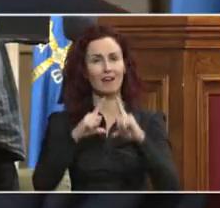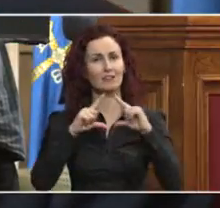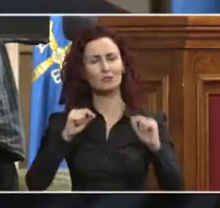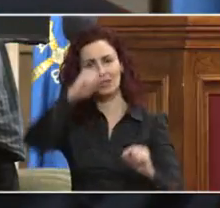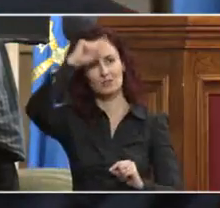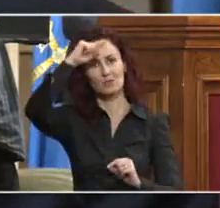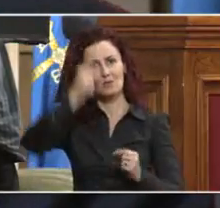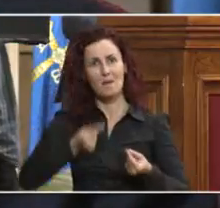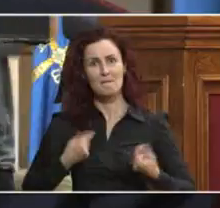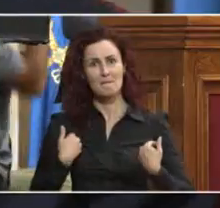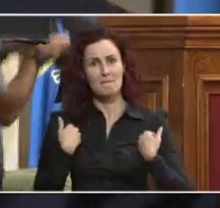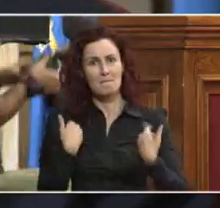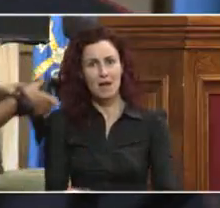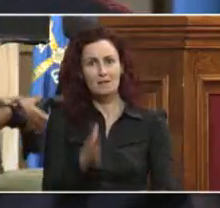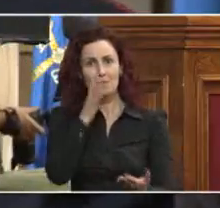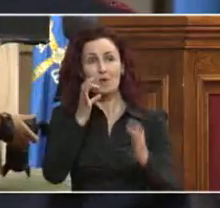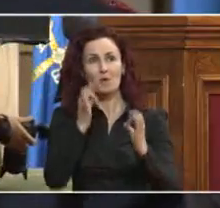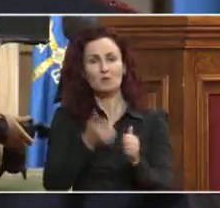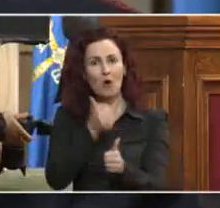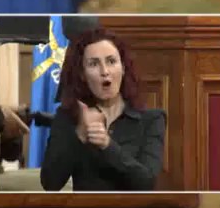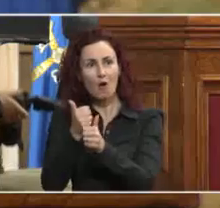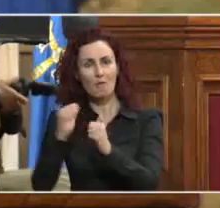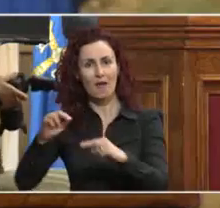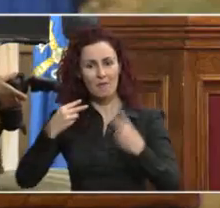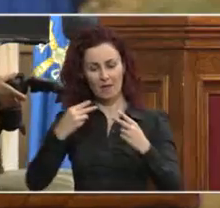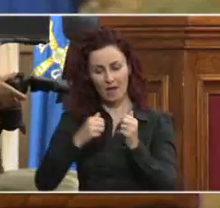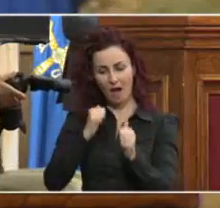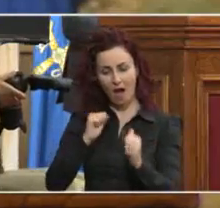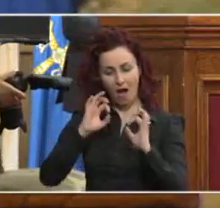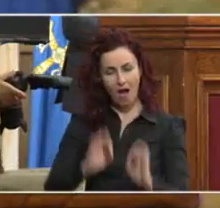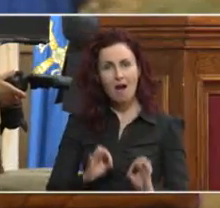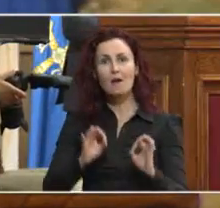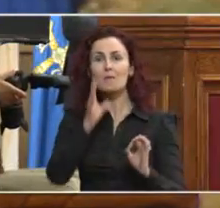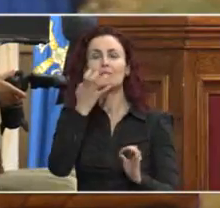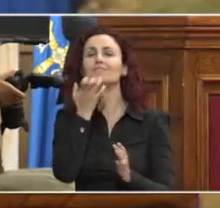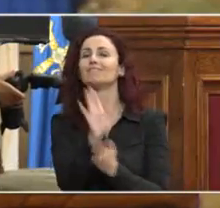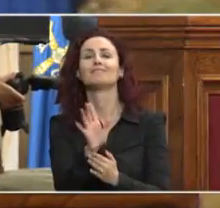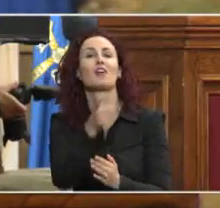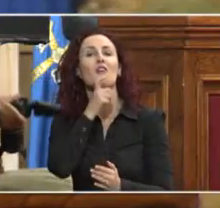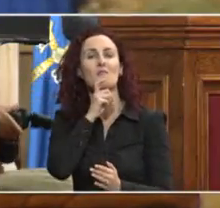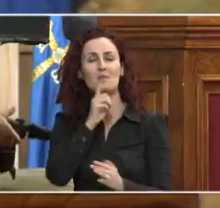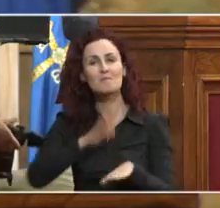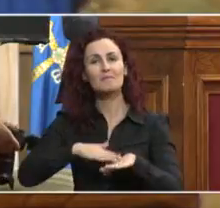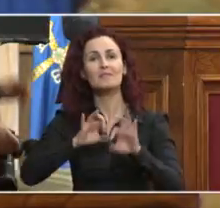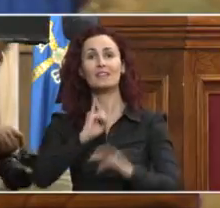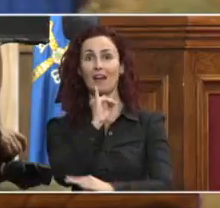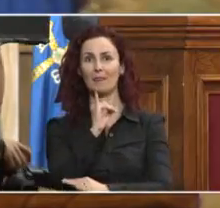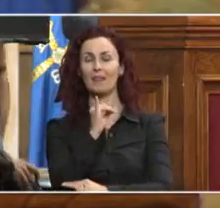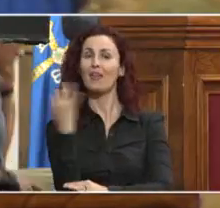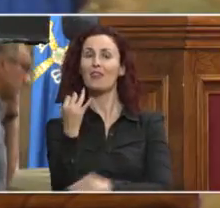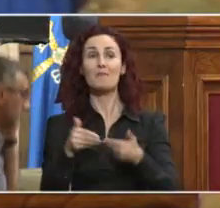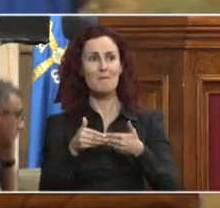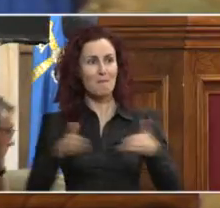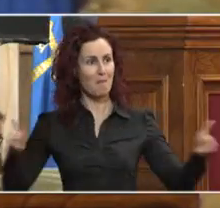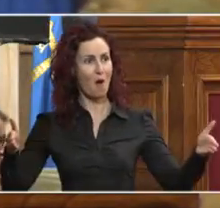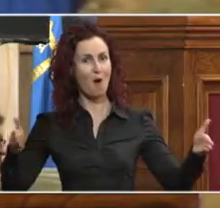que pronto sería imitado por otras universidades, es el ejemplo perfecto de cómo y por qué las instituciones debemos abrir nuestras puertas